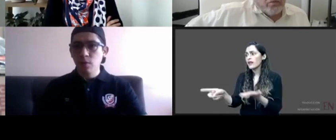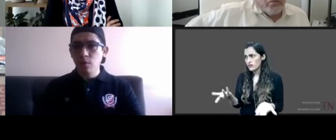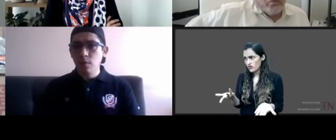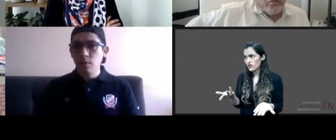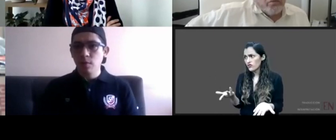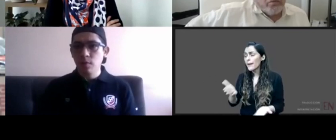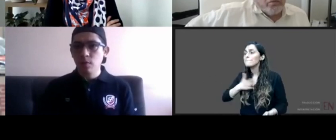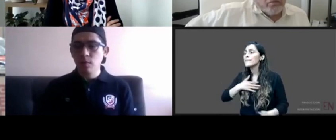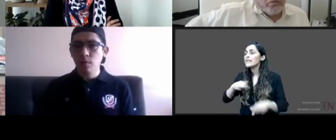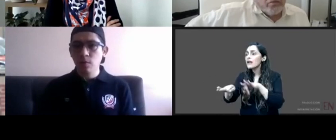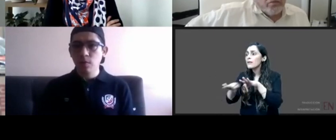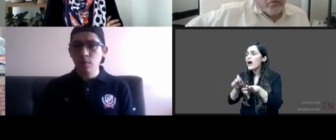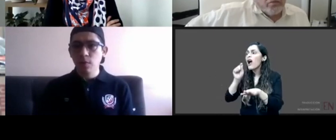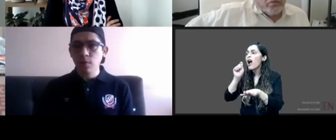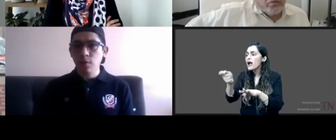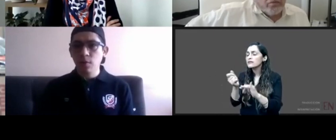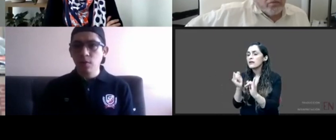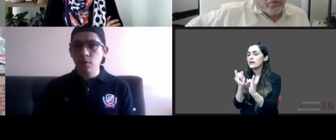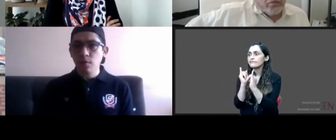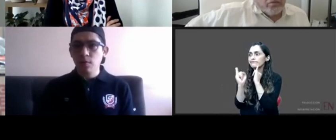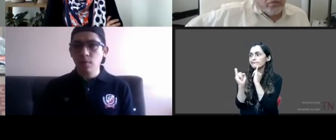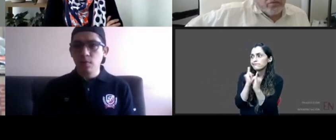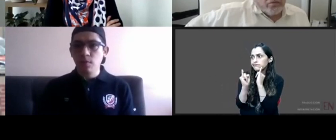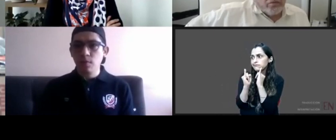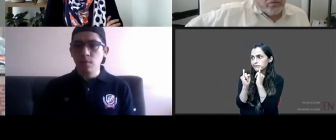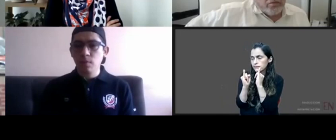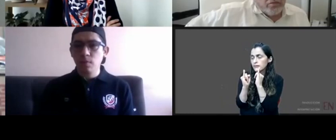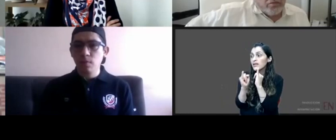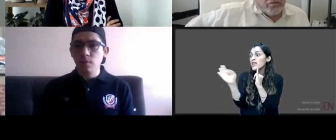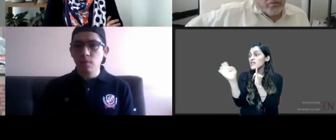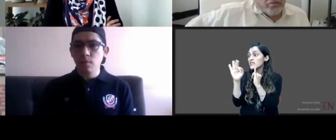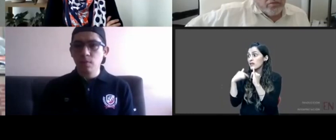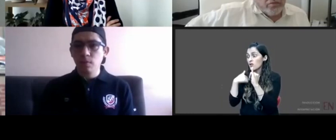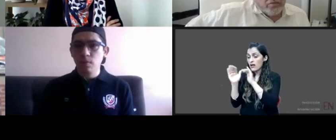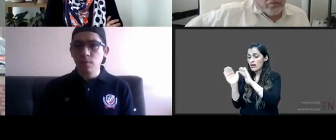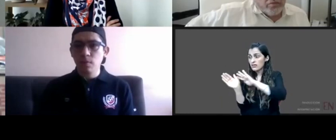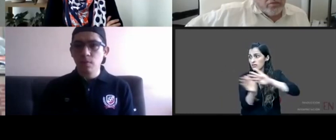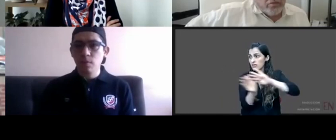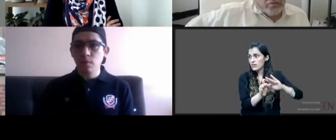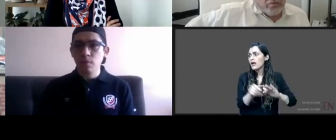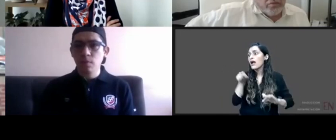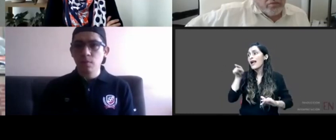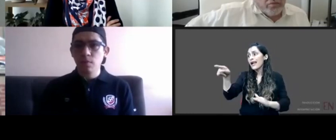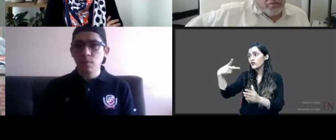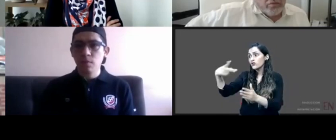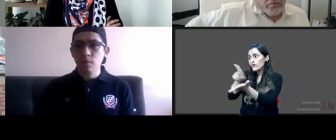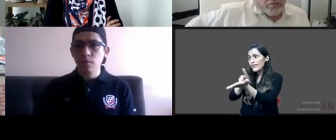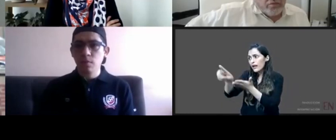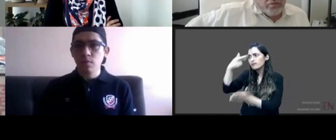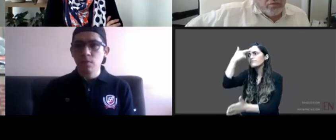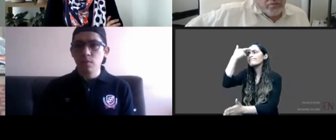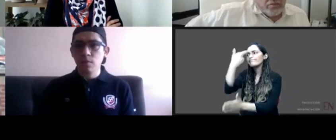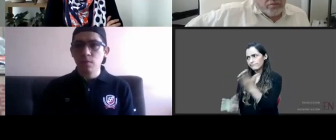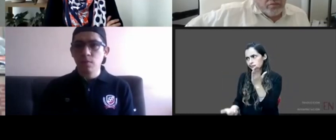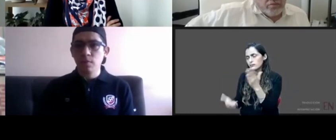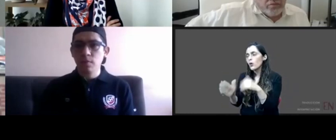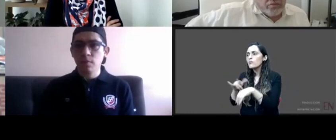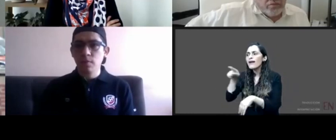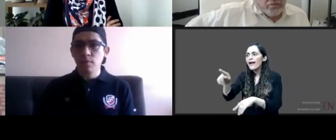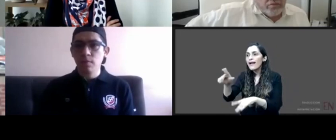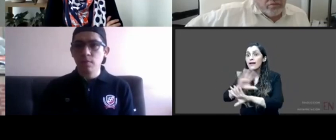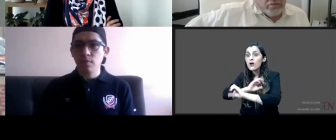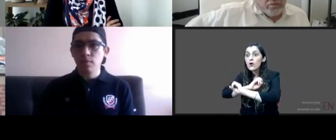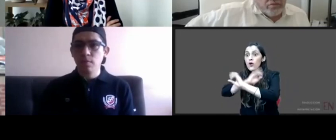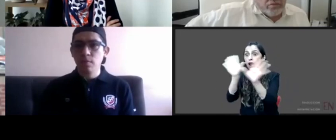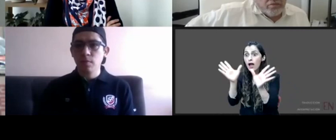trabajo? Y se está violando los derechos del compañero, porque no está entendiendo. Y él decía, se aferraba,